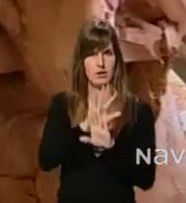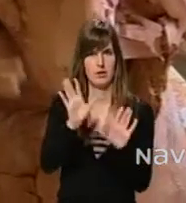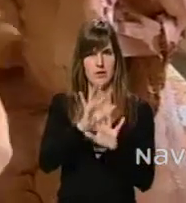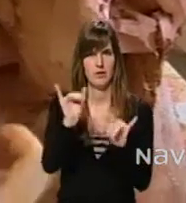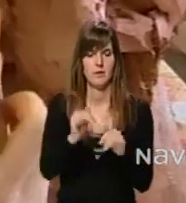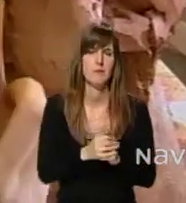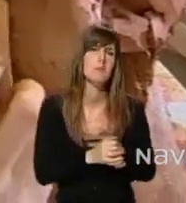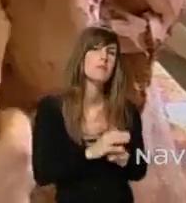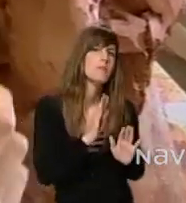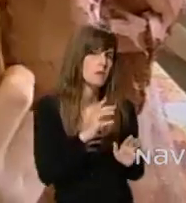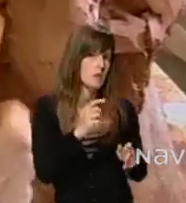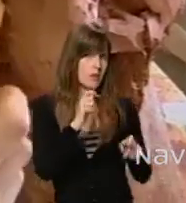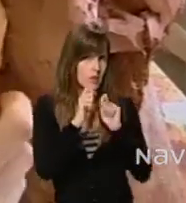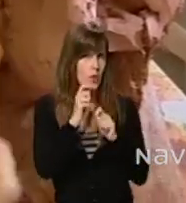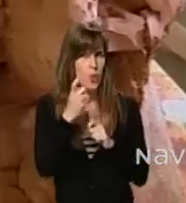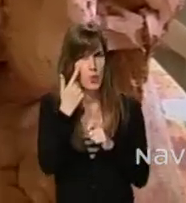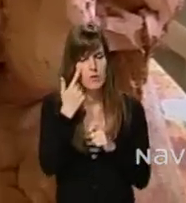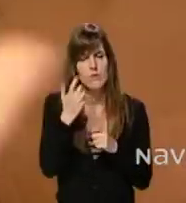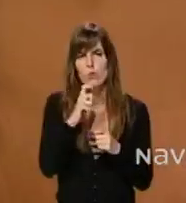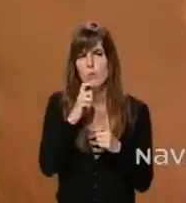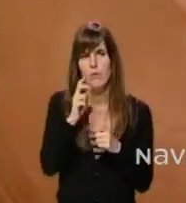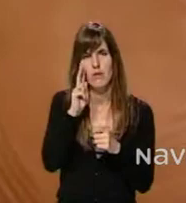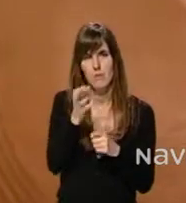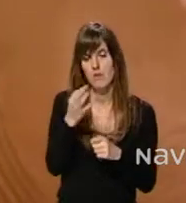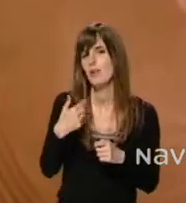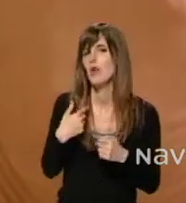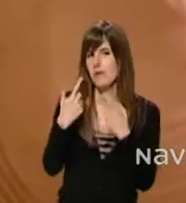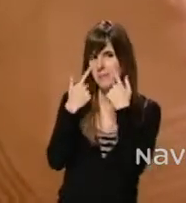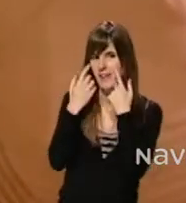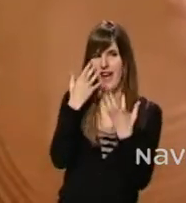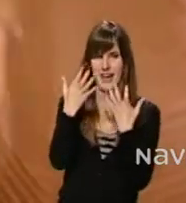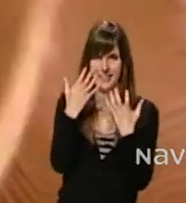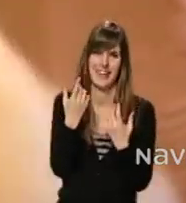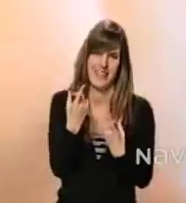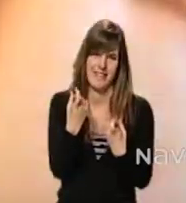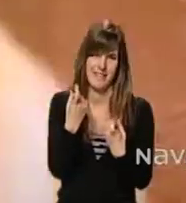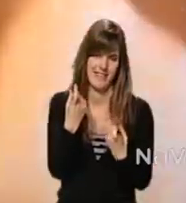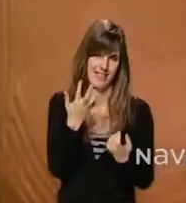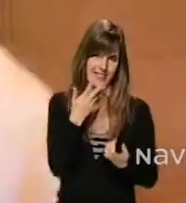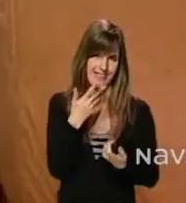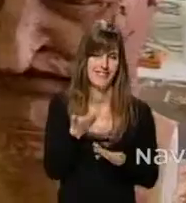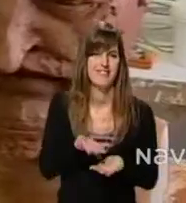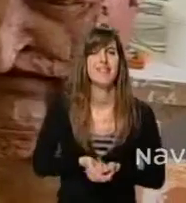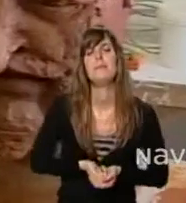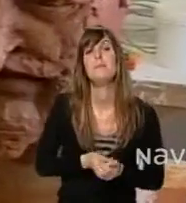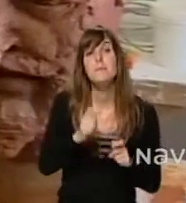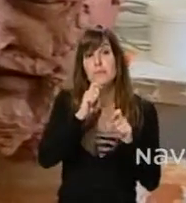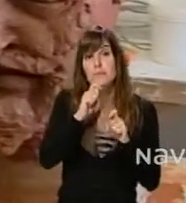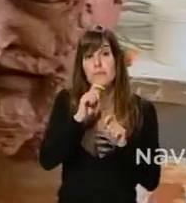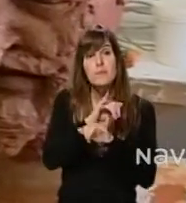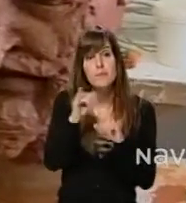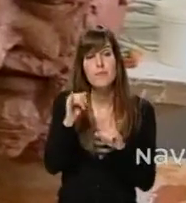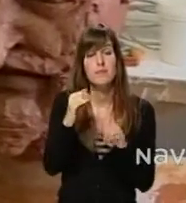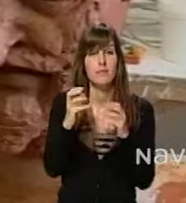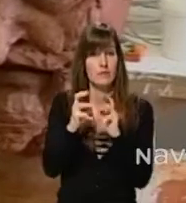Y en tener visión también, ¿no? Sí, claro, hay que tener un poco de visión artística de esto. ¿Y después cuál sería el